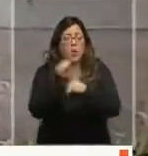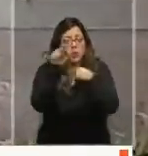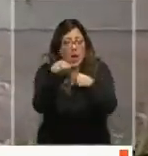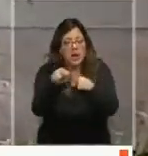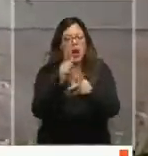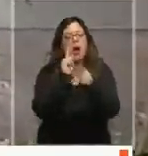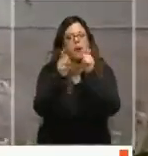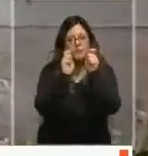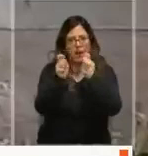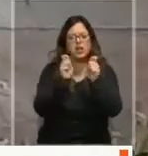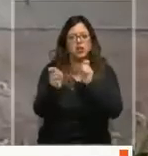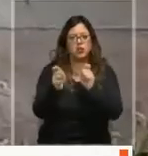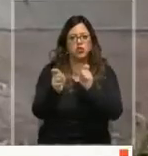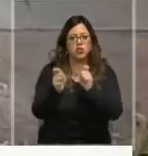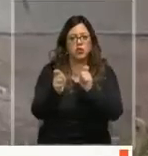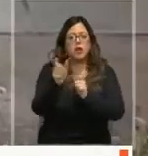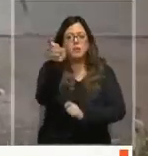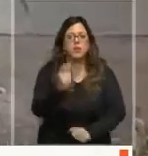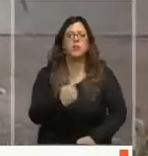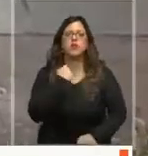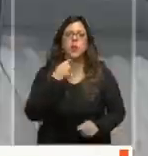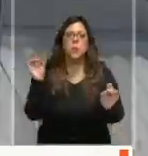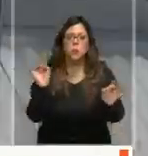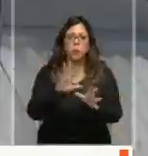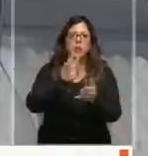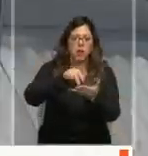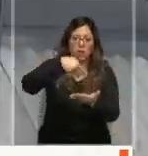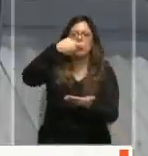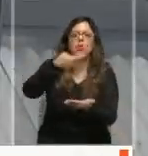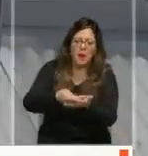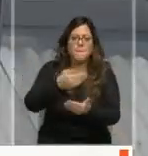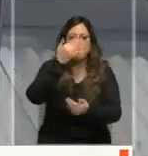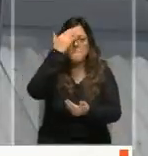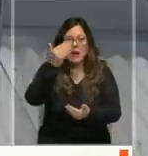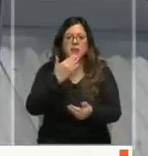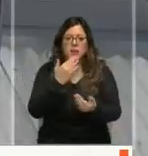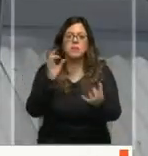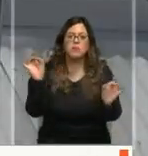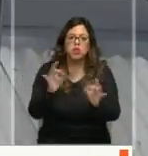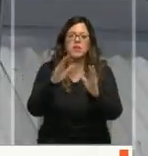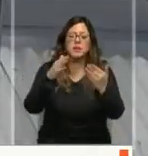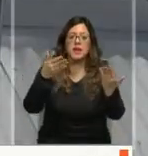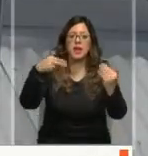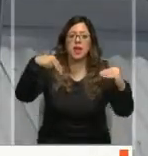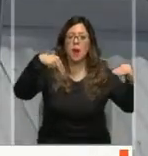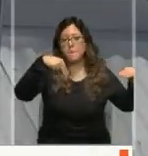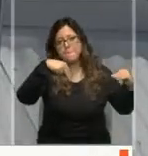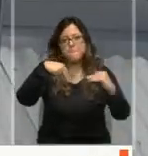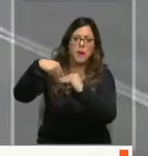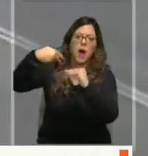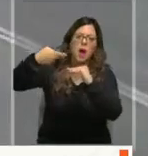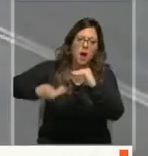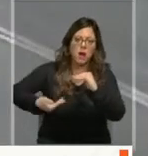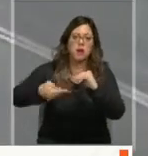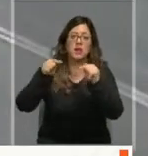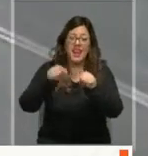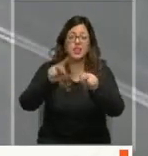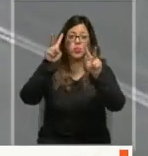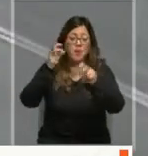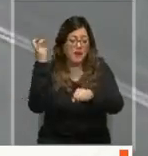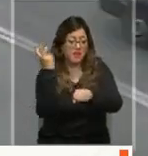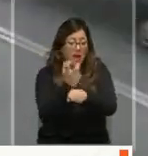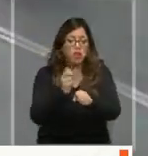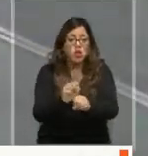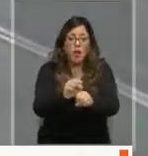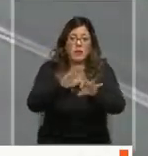sumamente peligroso, porque la víctima puede caer mal o incluso ser atropellada. Es un arrebato sorpresivo y en